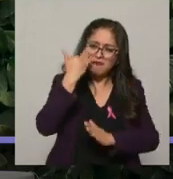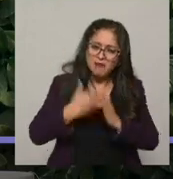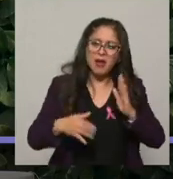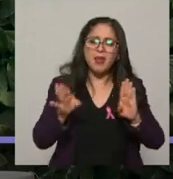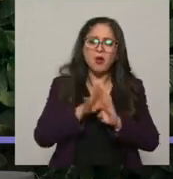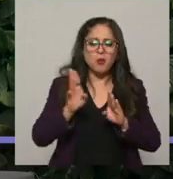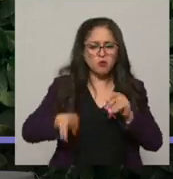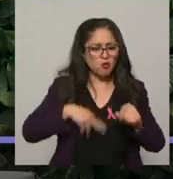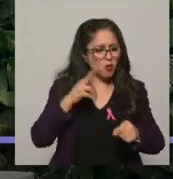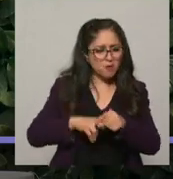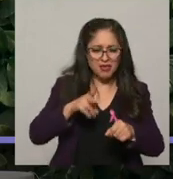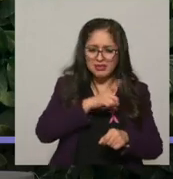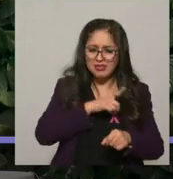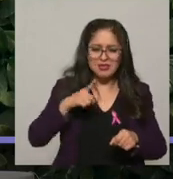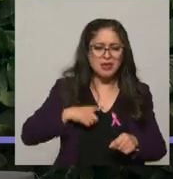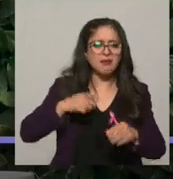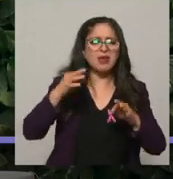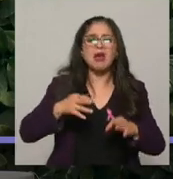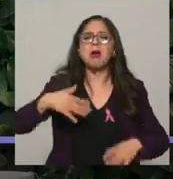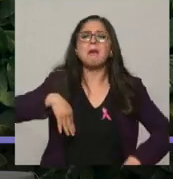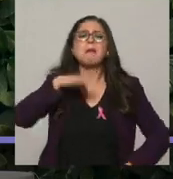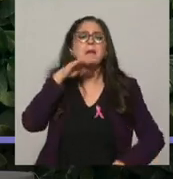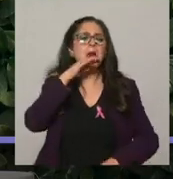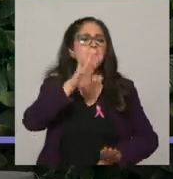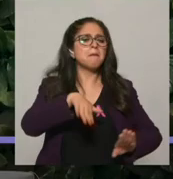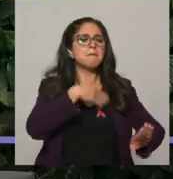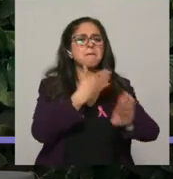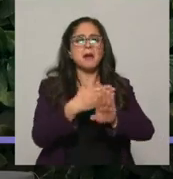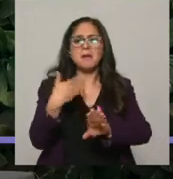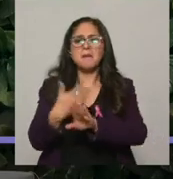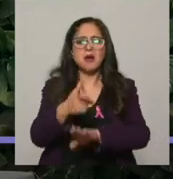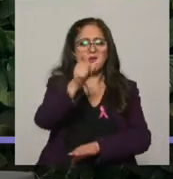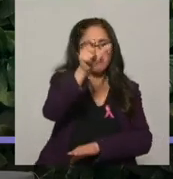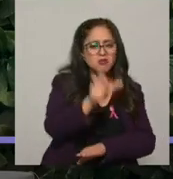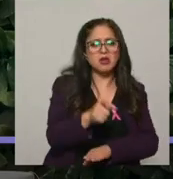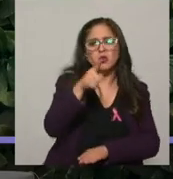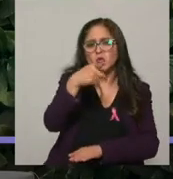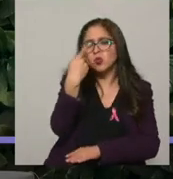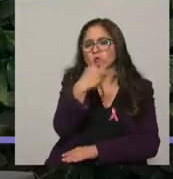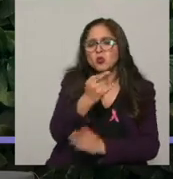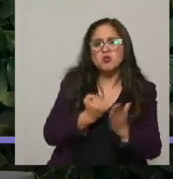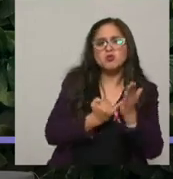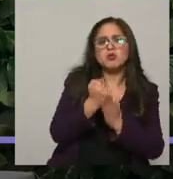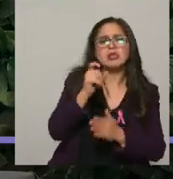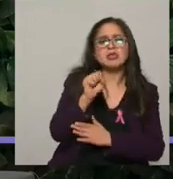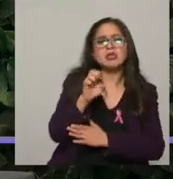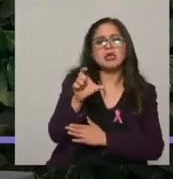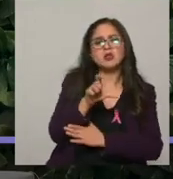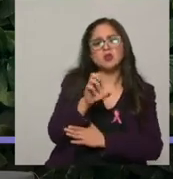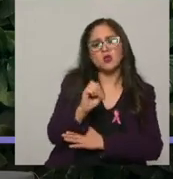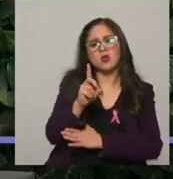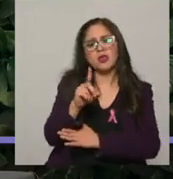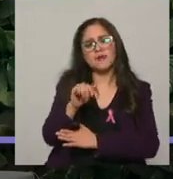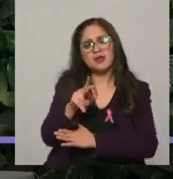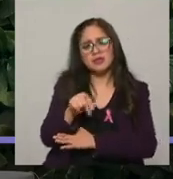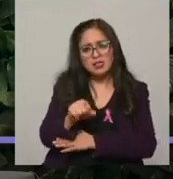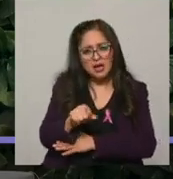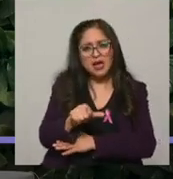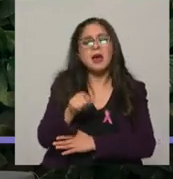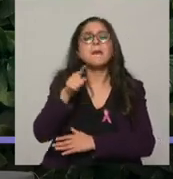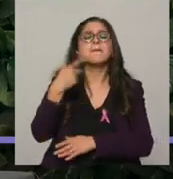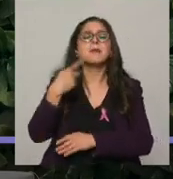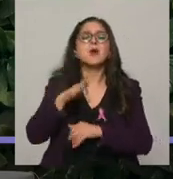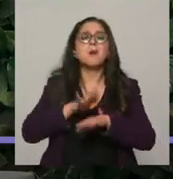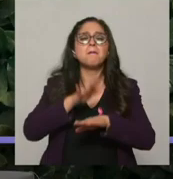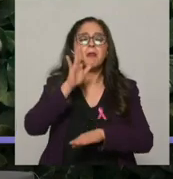normalización de la violencia contra las identidades sexodiversas. Las más problemáticas son las que no te refieren